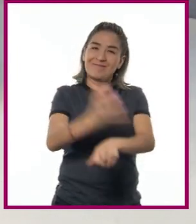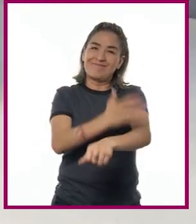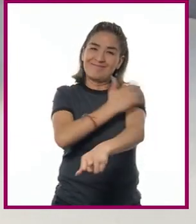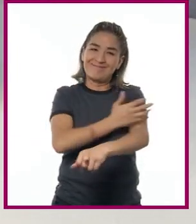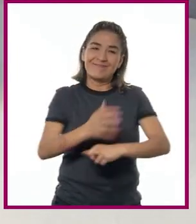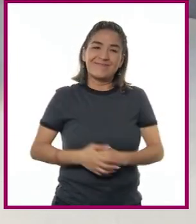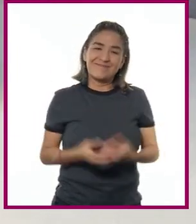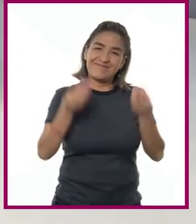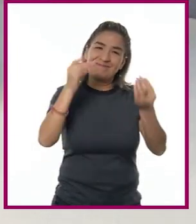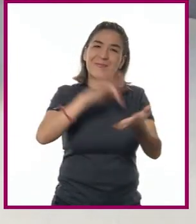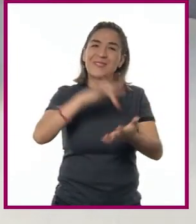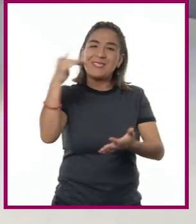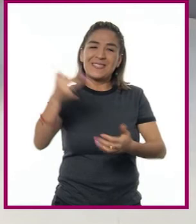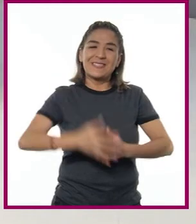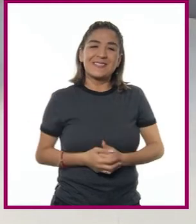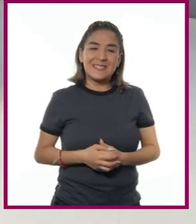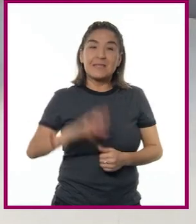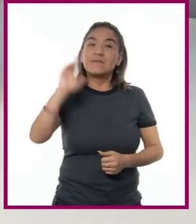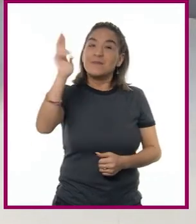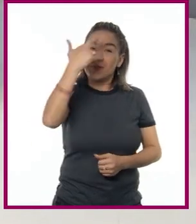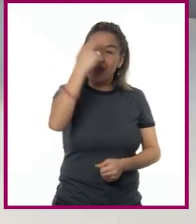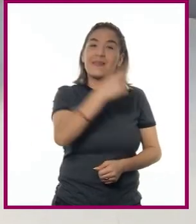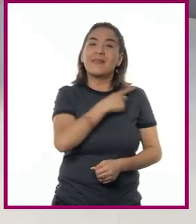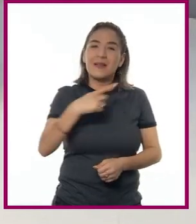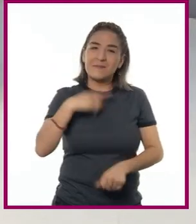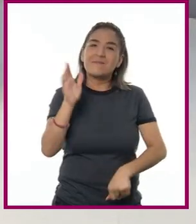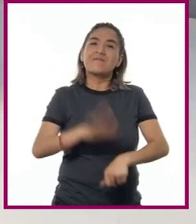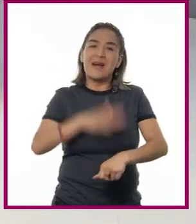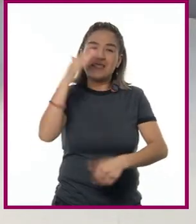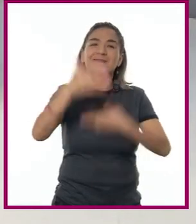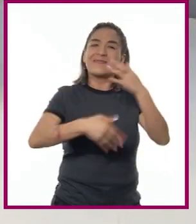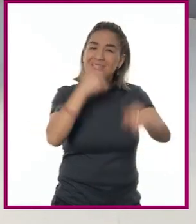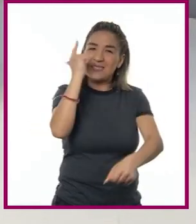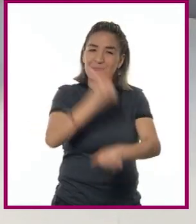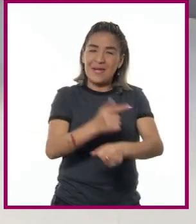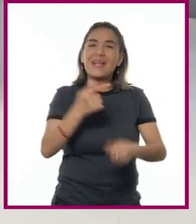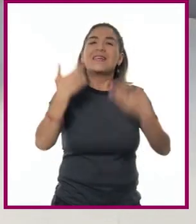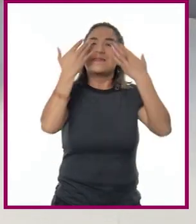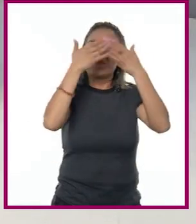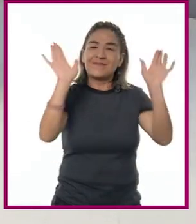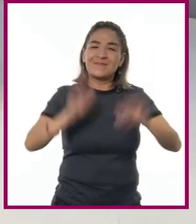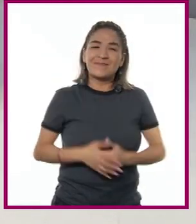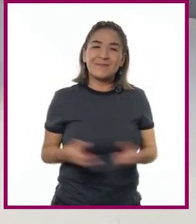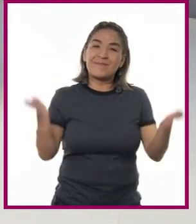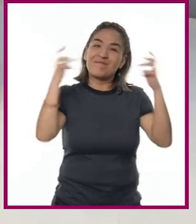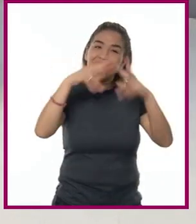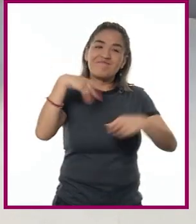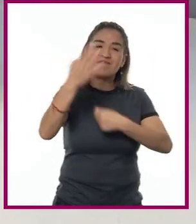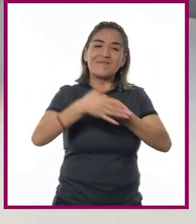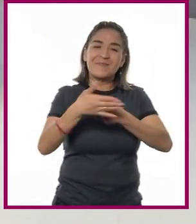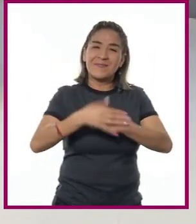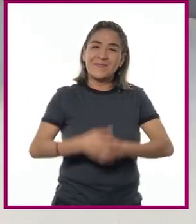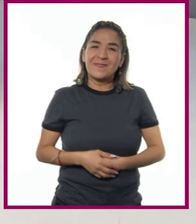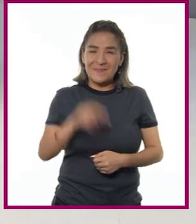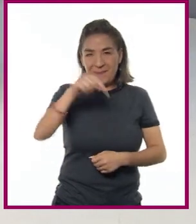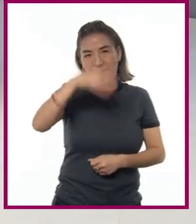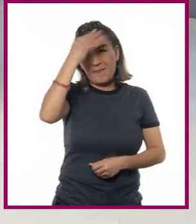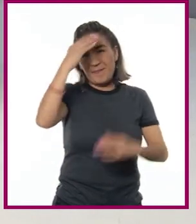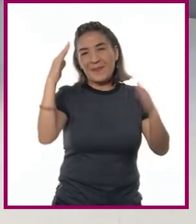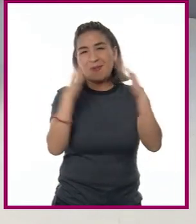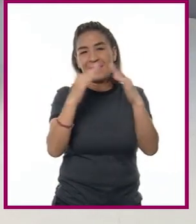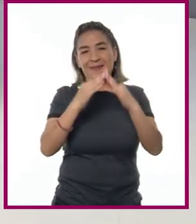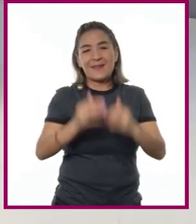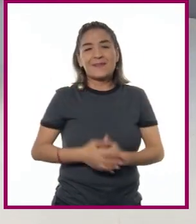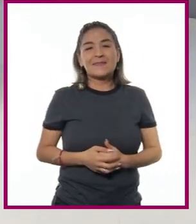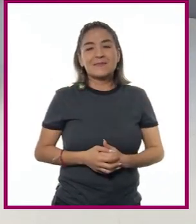acompañado! Muchas gracias. Recuerden que aún nos queda mucho por explorar y descubrir. Nos vemos la próxima, aquí, en Aprende